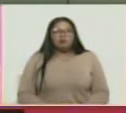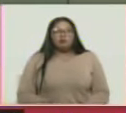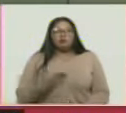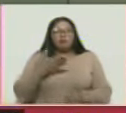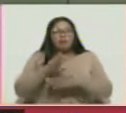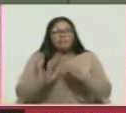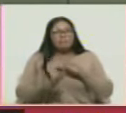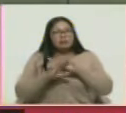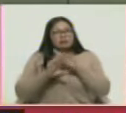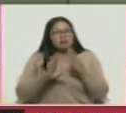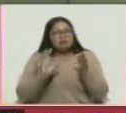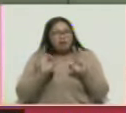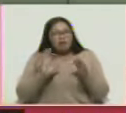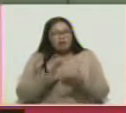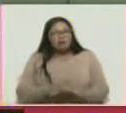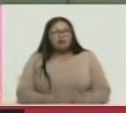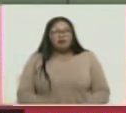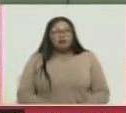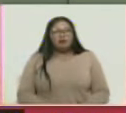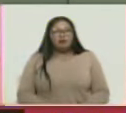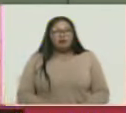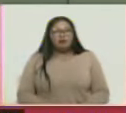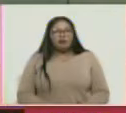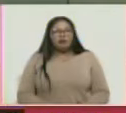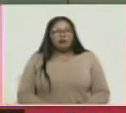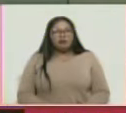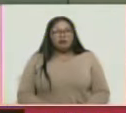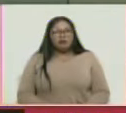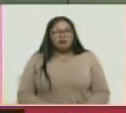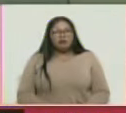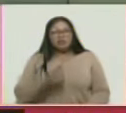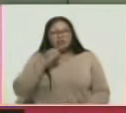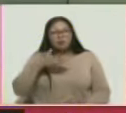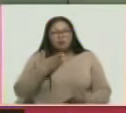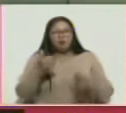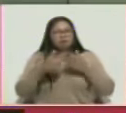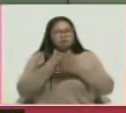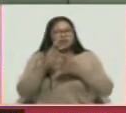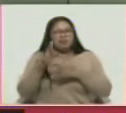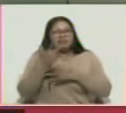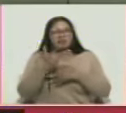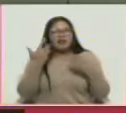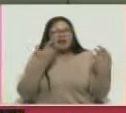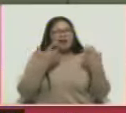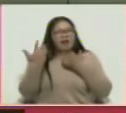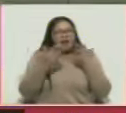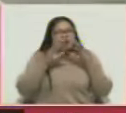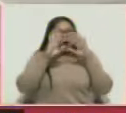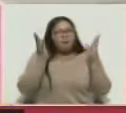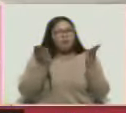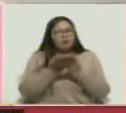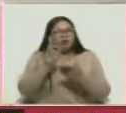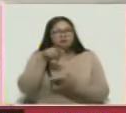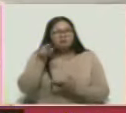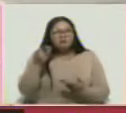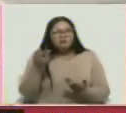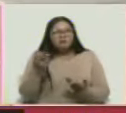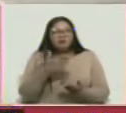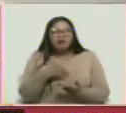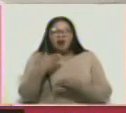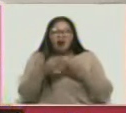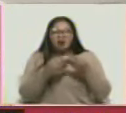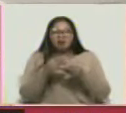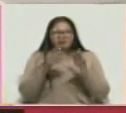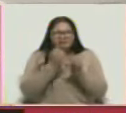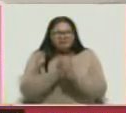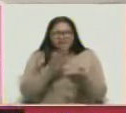impedir. Inclusive esto se ha dicho que puede desatar una tercera guerra mundial. Bueno, esto es lo que pretende hacer Israel. ¿Qué